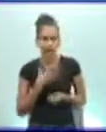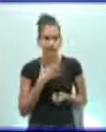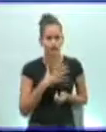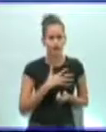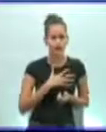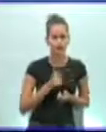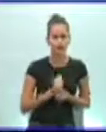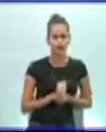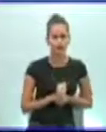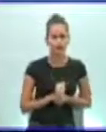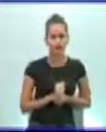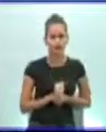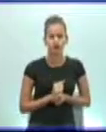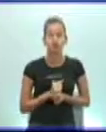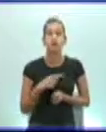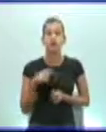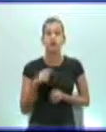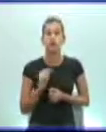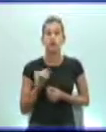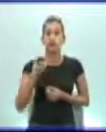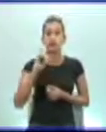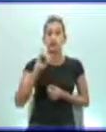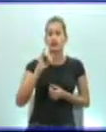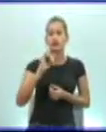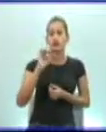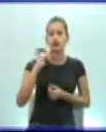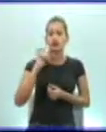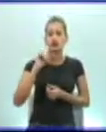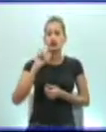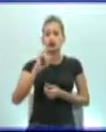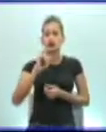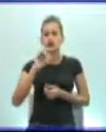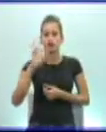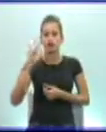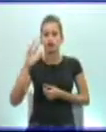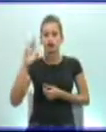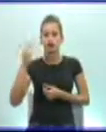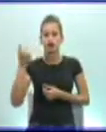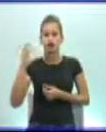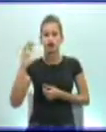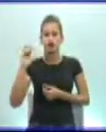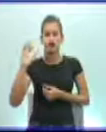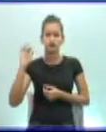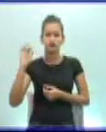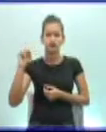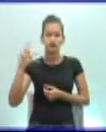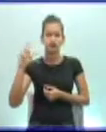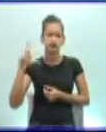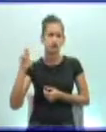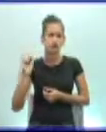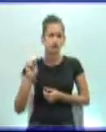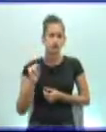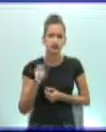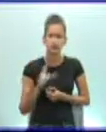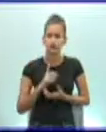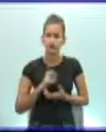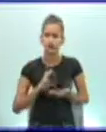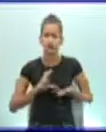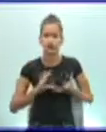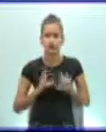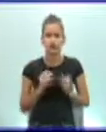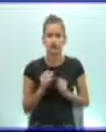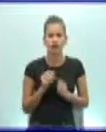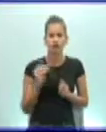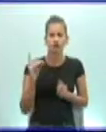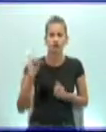pertenecen. Importante, los irracionales son un conjunto numérico, pero no constituyen un dominio numérico. Vamos a comenzar entonces viendo